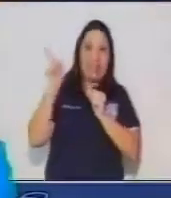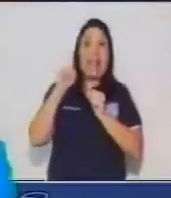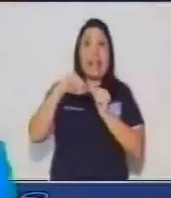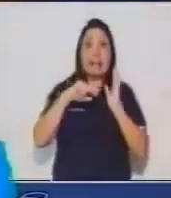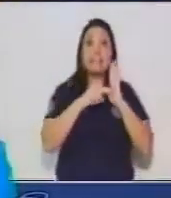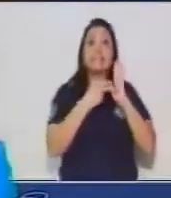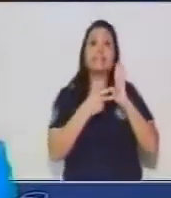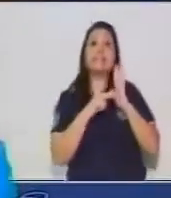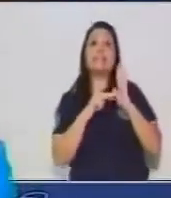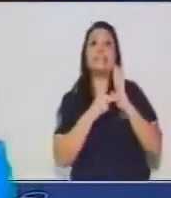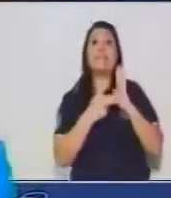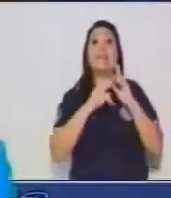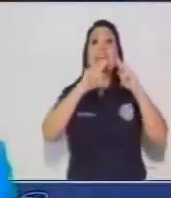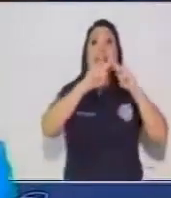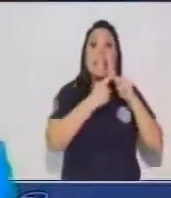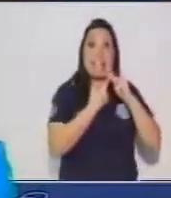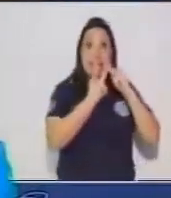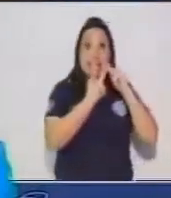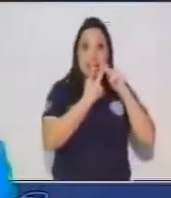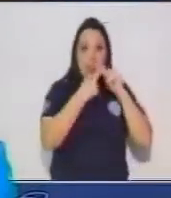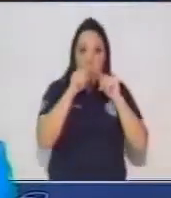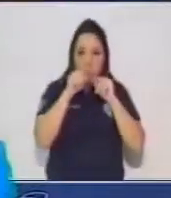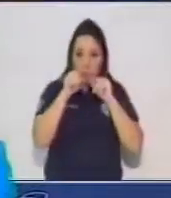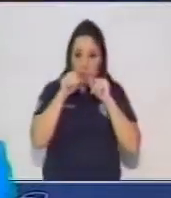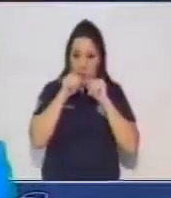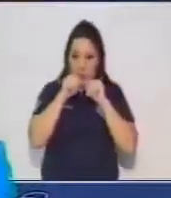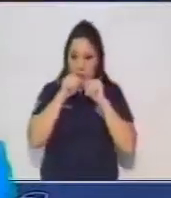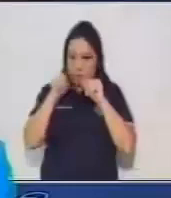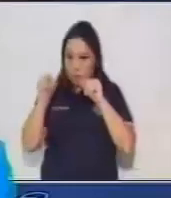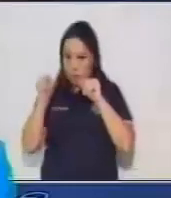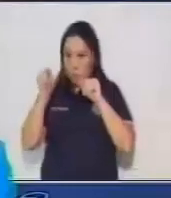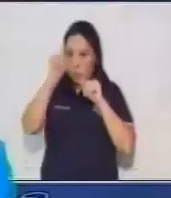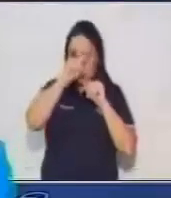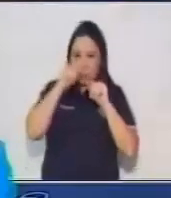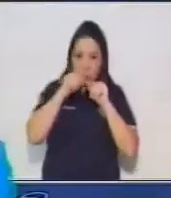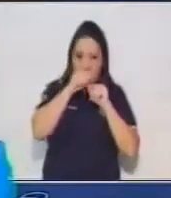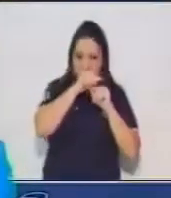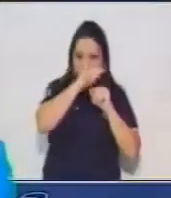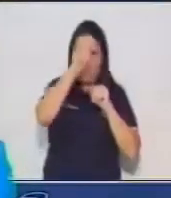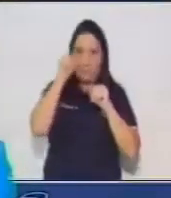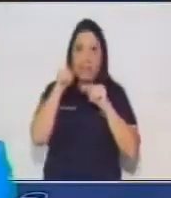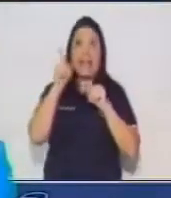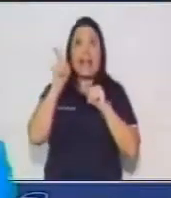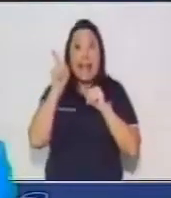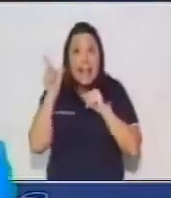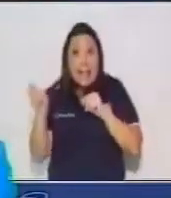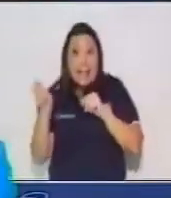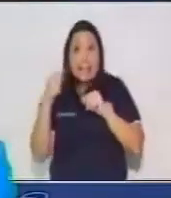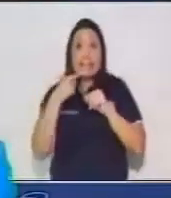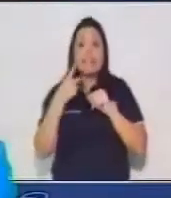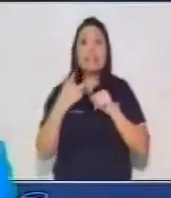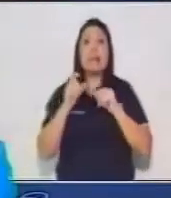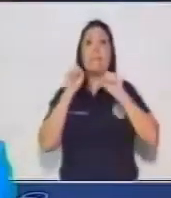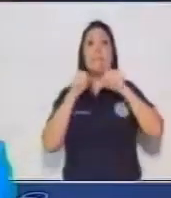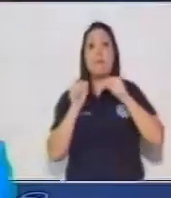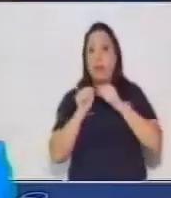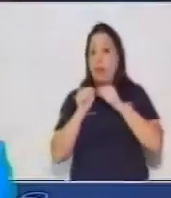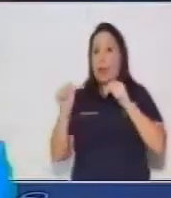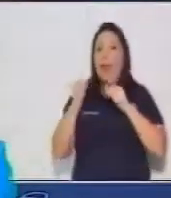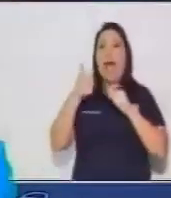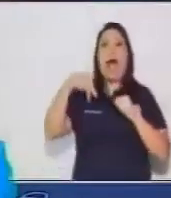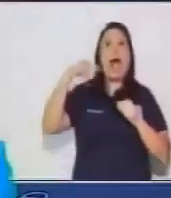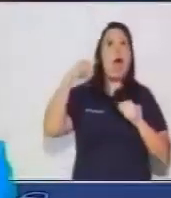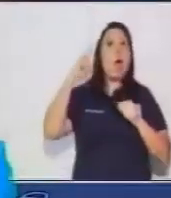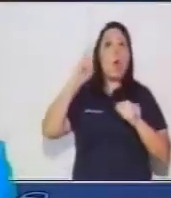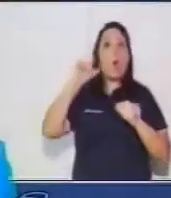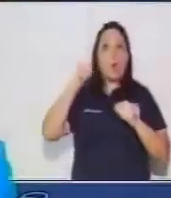indica que ahí está el inicio. Y el transportador me permite medir ángulos de derecha a